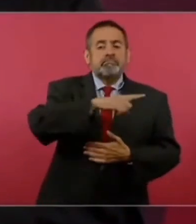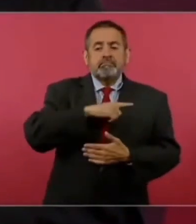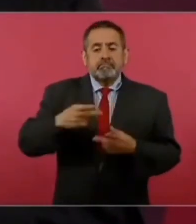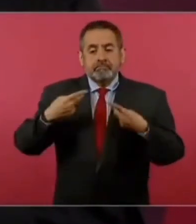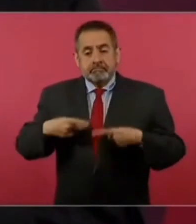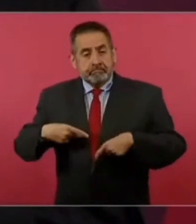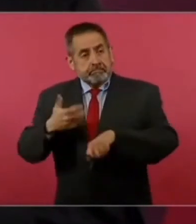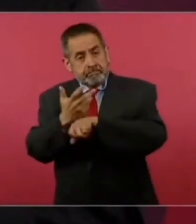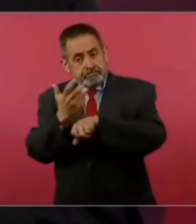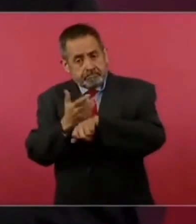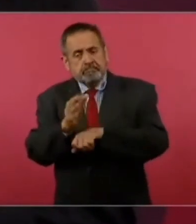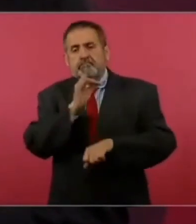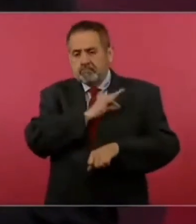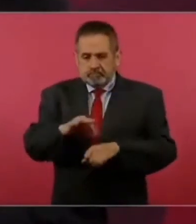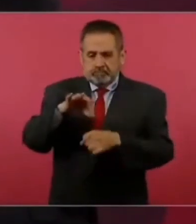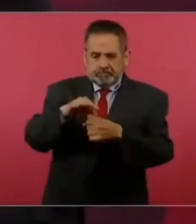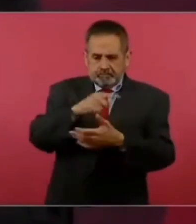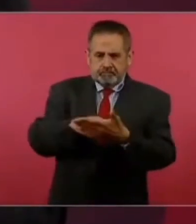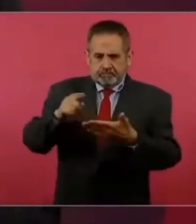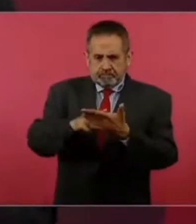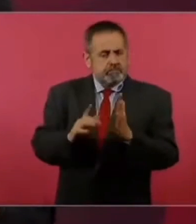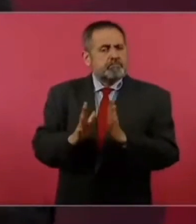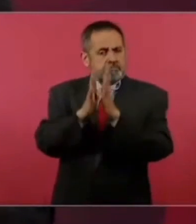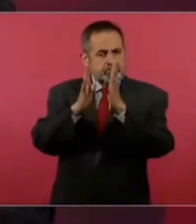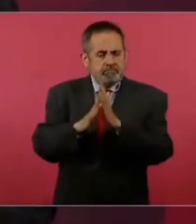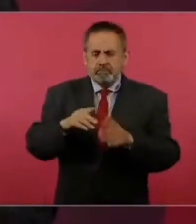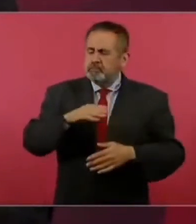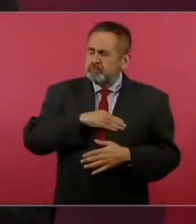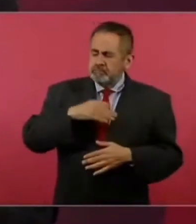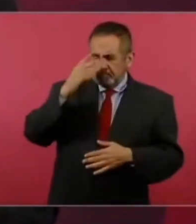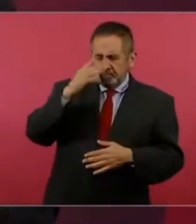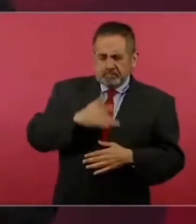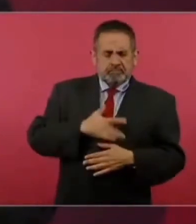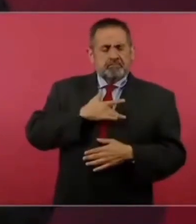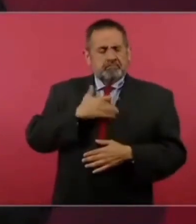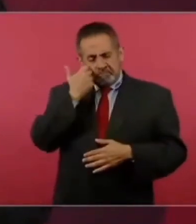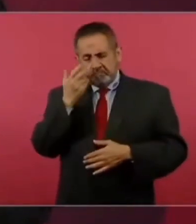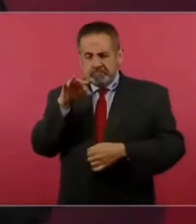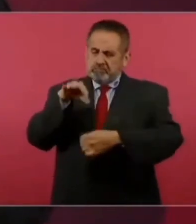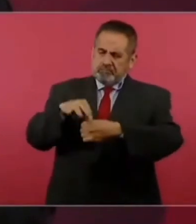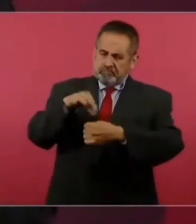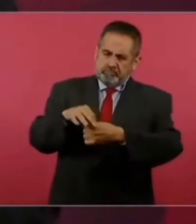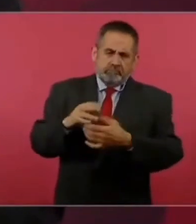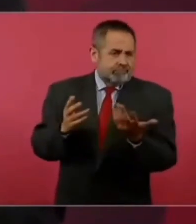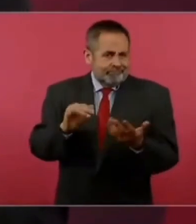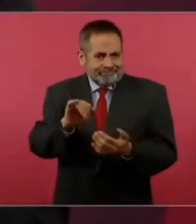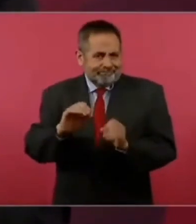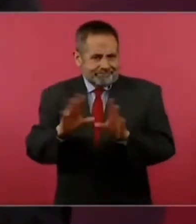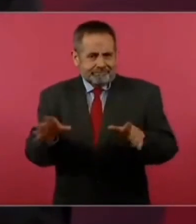electoral para que ellos participen cómo no van a participar